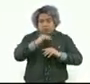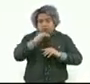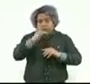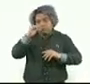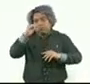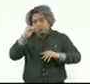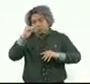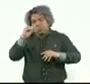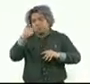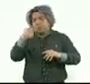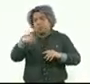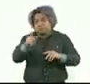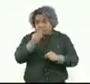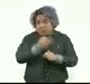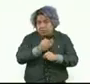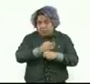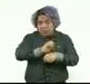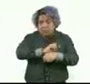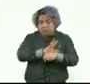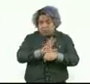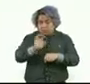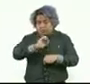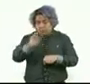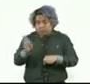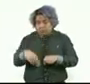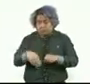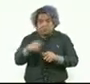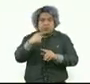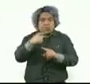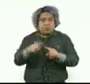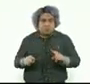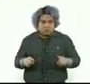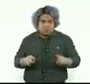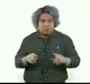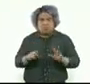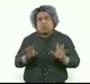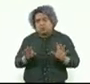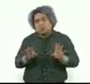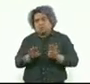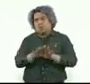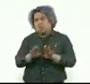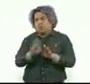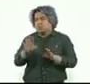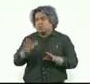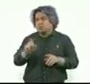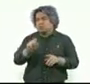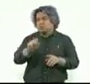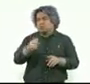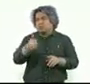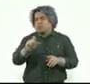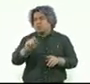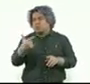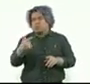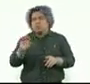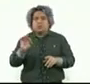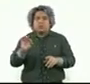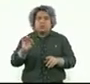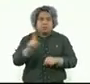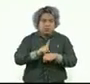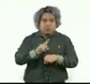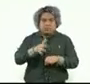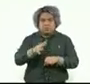a ver. Este incremento de casos hospitalarios fue de cerca de 26, 27 días, si no me recuerdo, empezó el 3 de